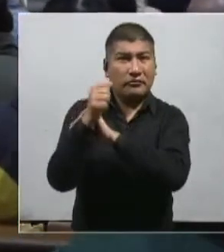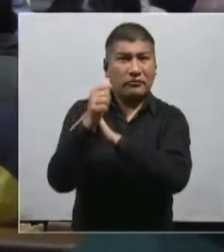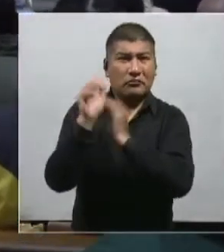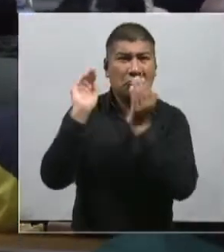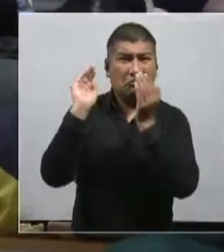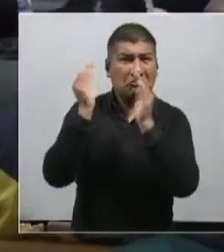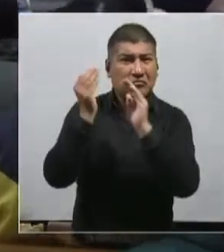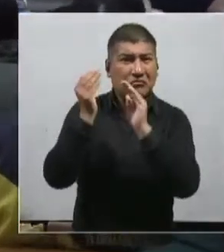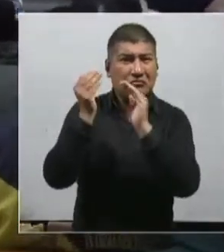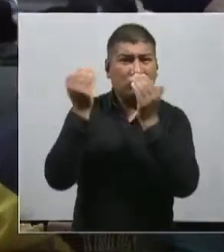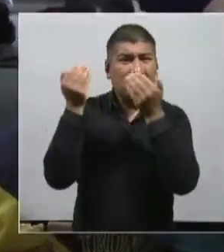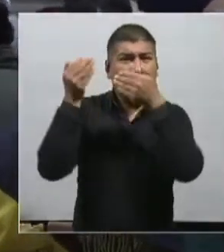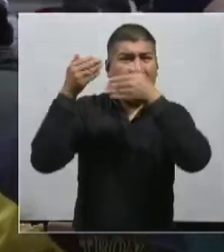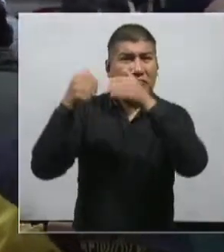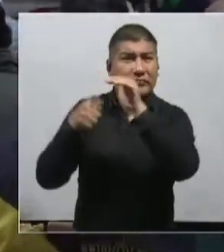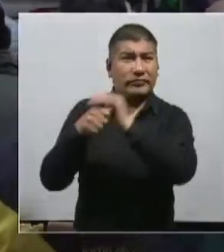manoseada,